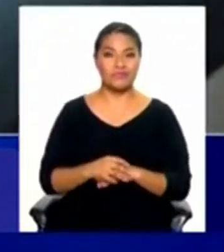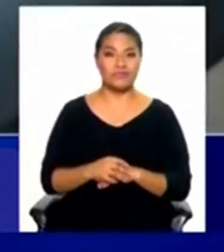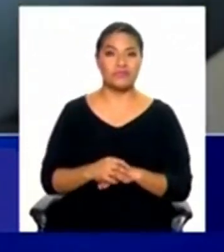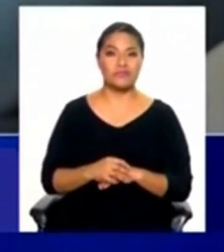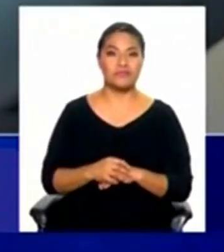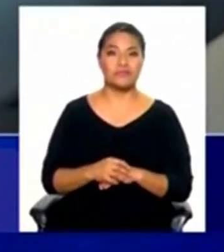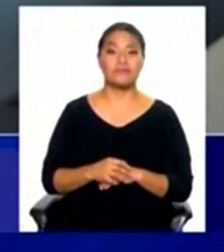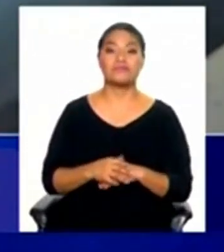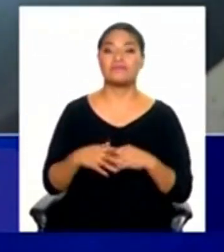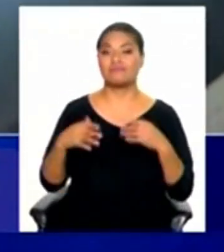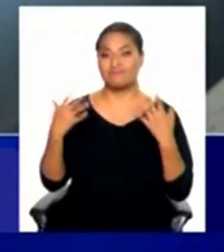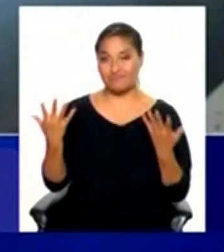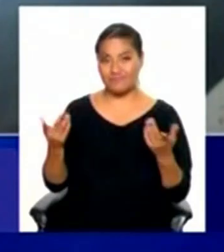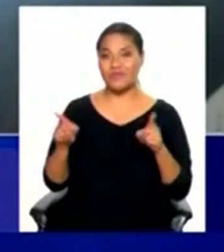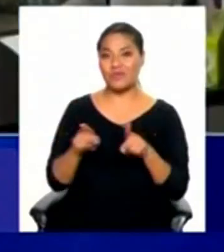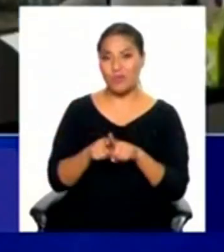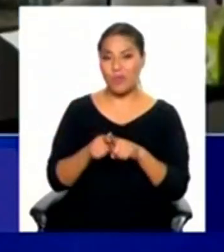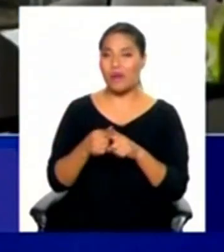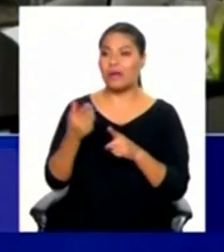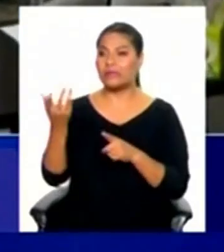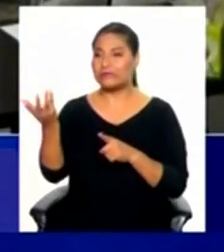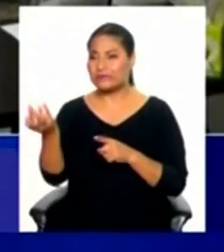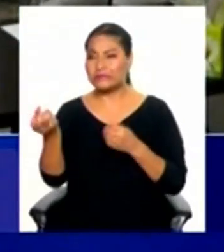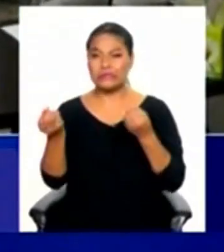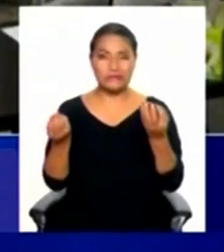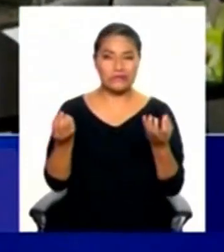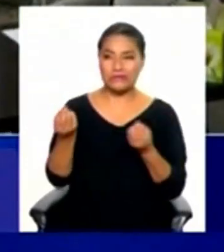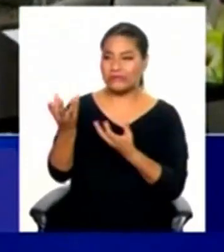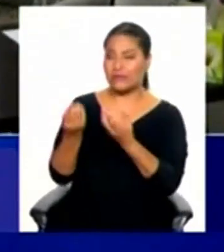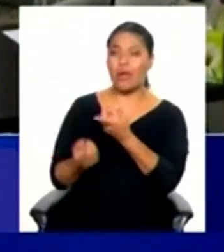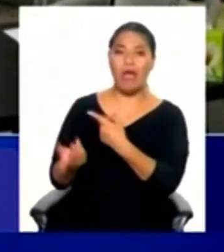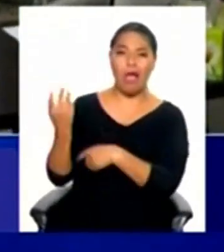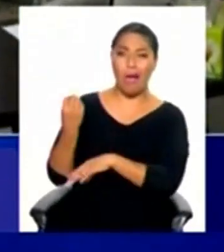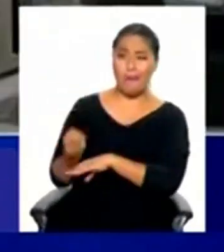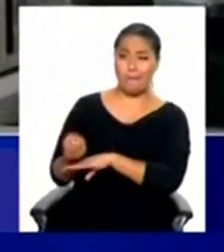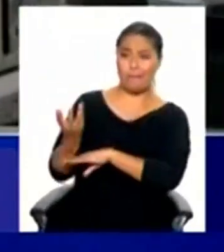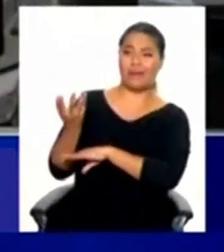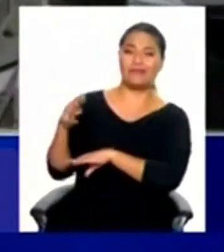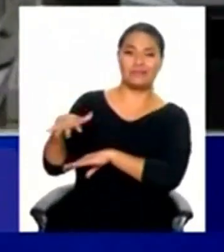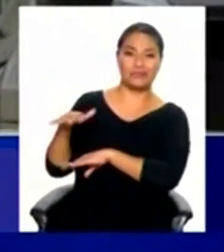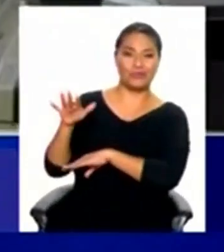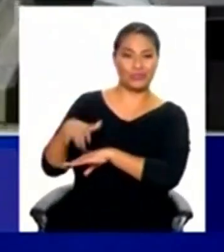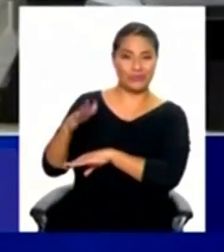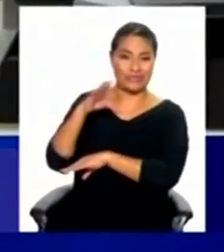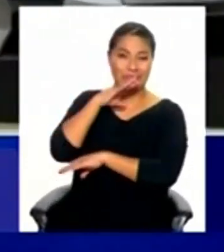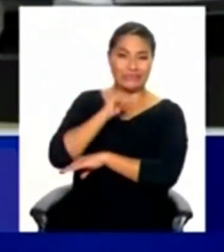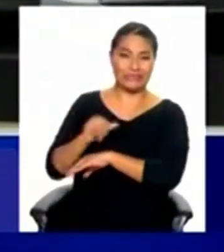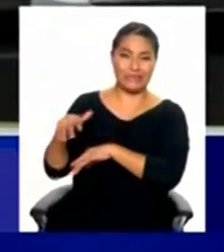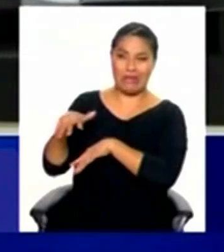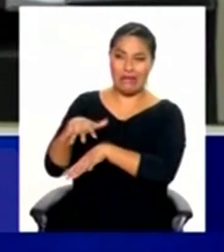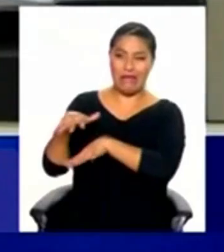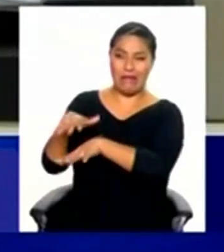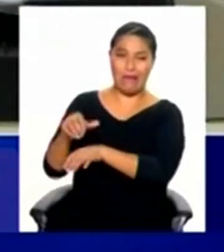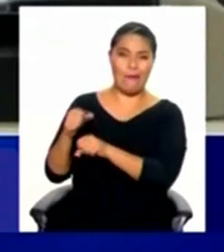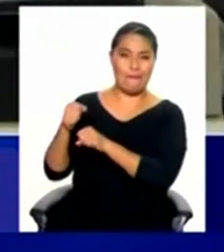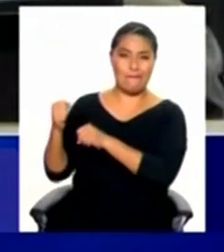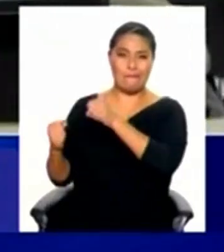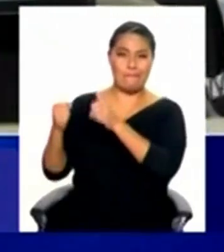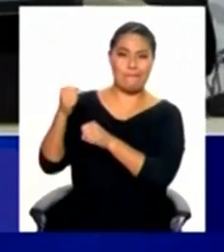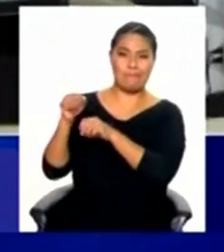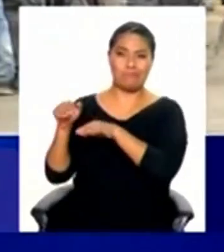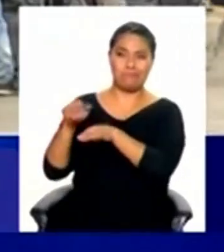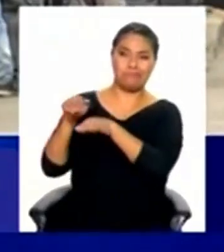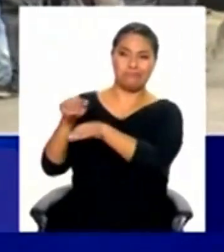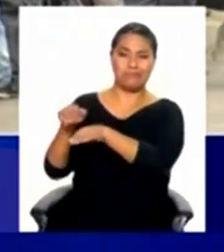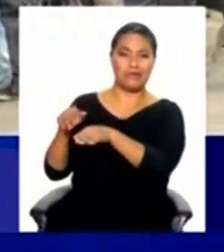juntado los planetas pero de mala forma No desde diciembre estamos colgados en a bloqueos de carreteras a bloqueo de corredores mineros